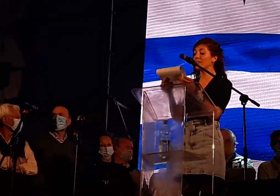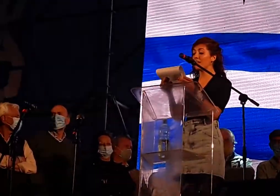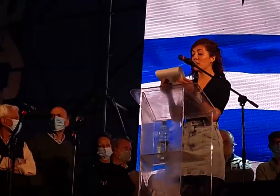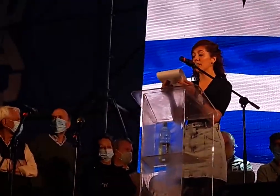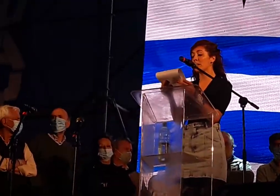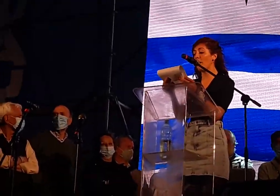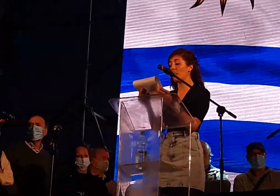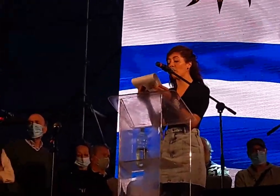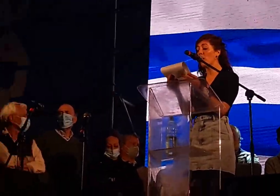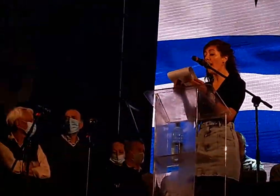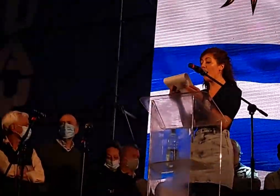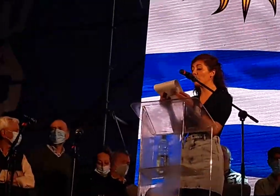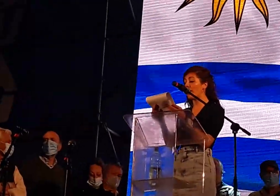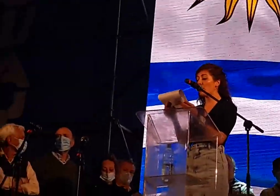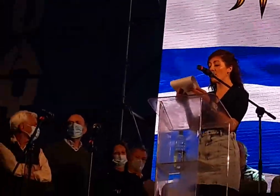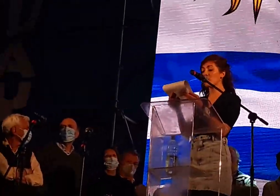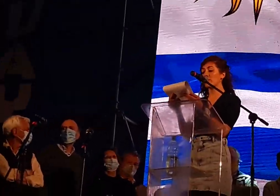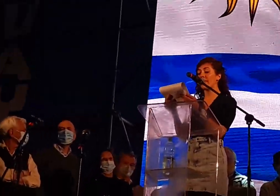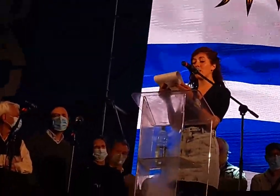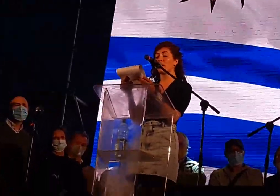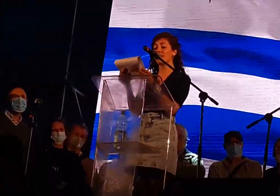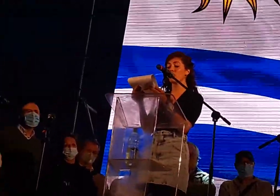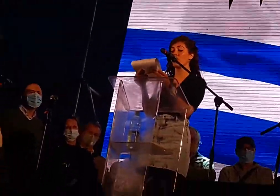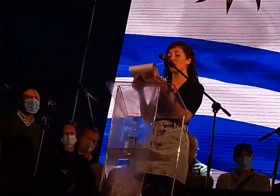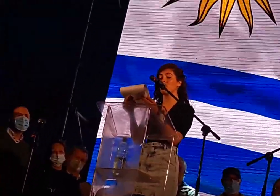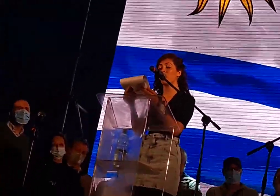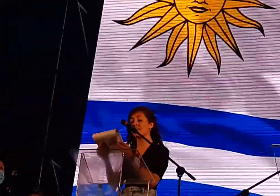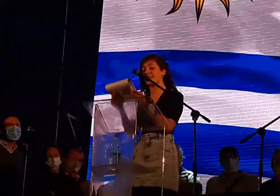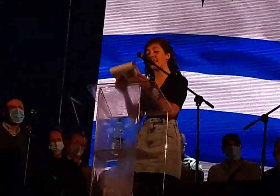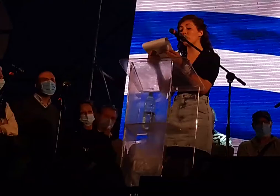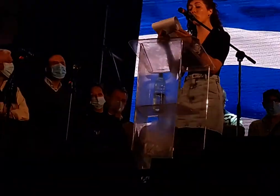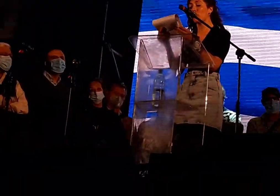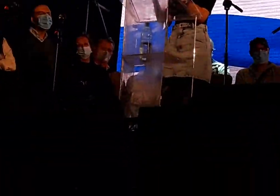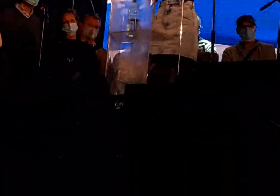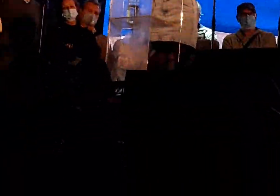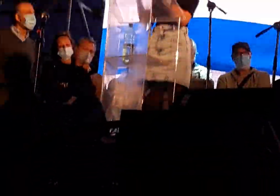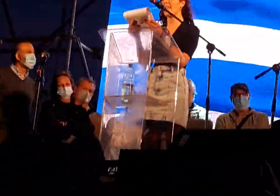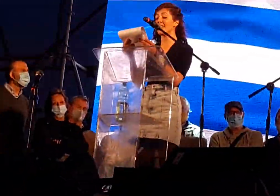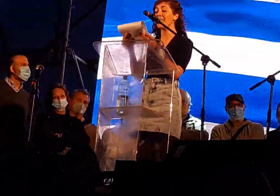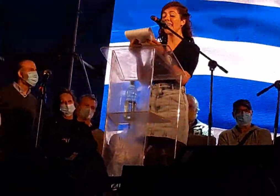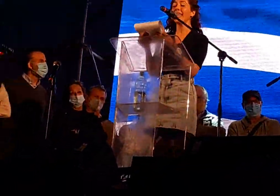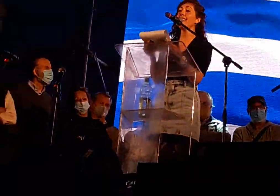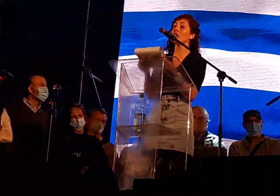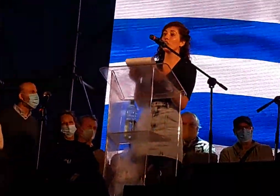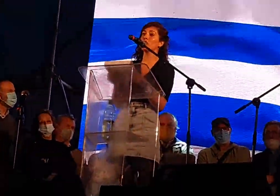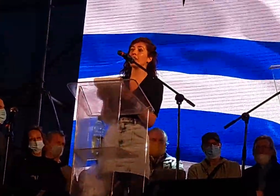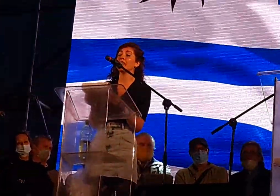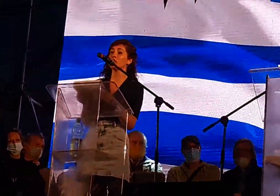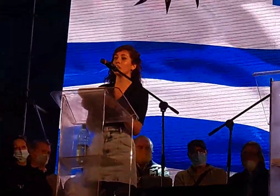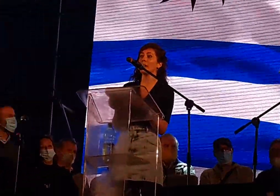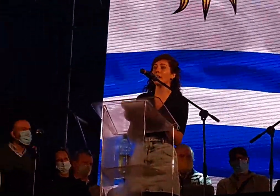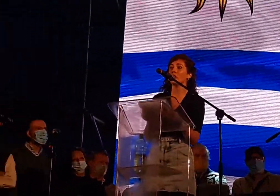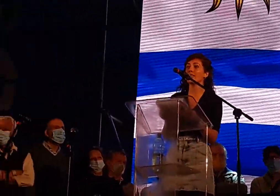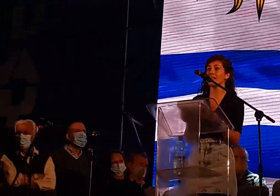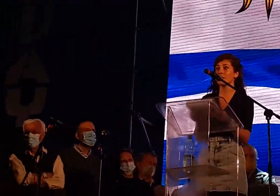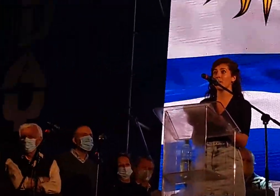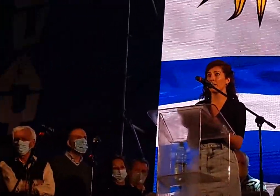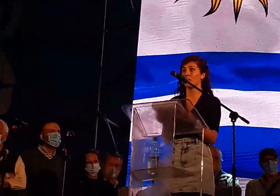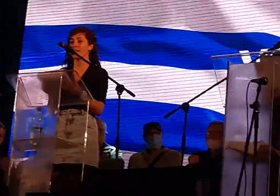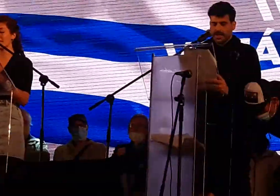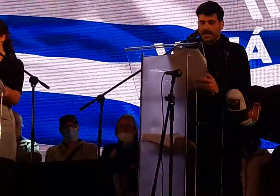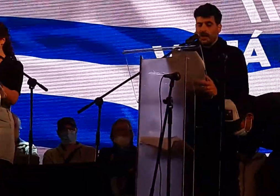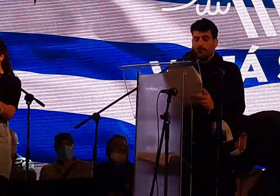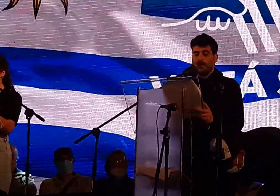el Ministerio de Trabajo ha votado en la mayoría de los casos en los consejos de salarios con las patronales y en contra de los trabajadores y